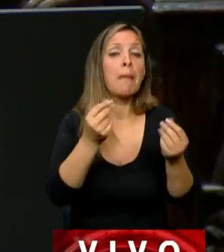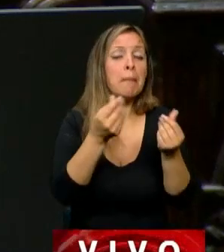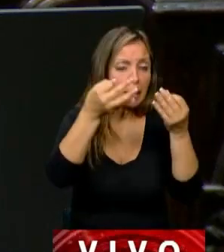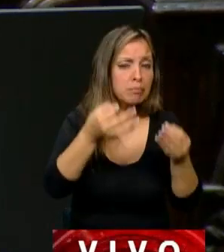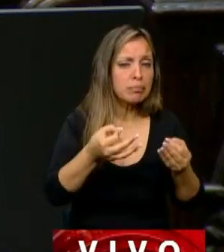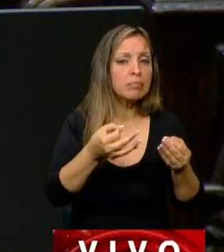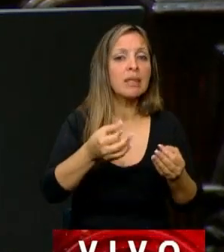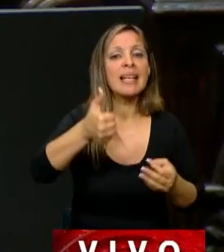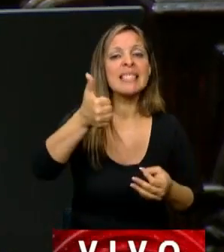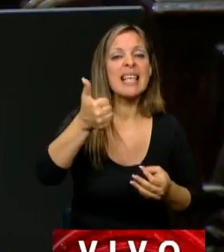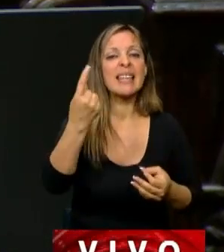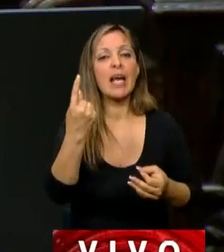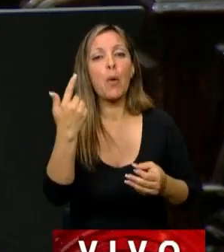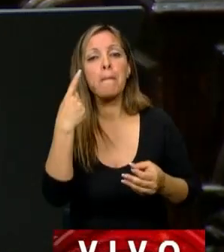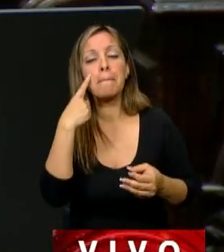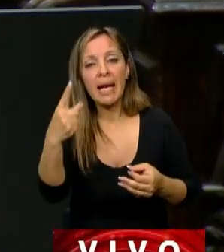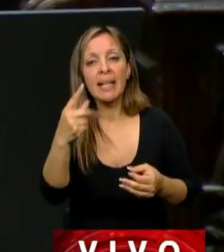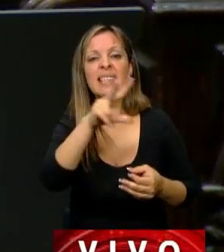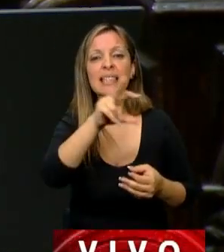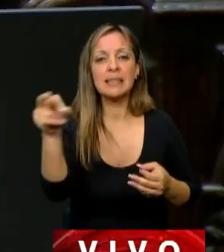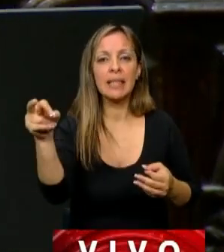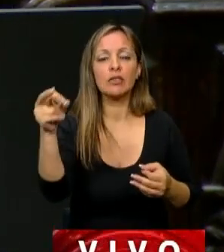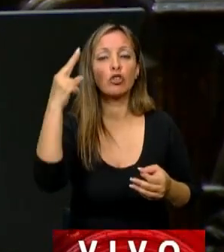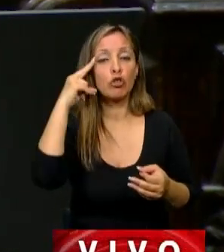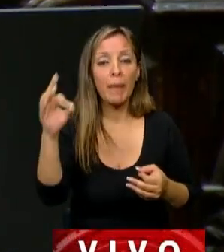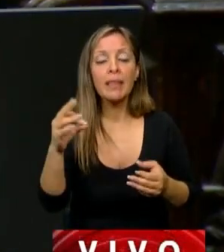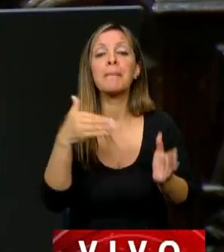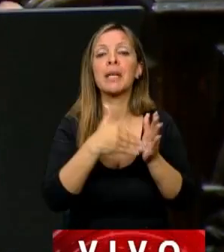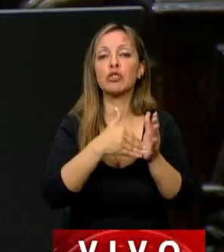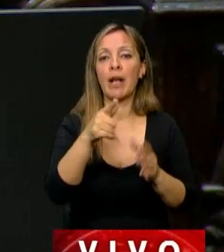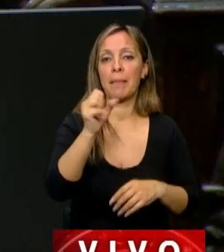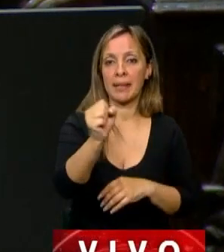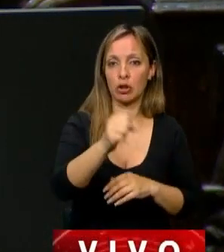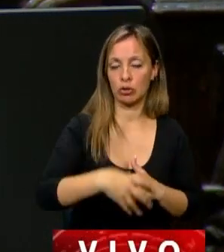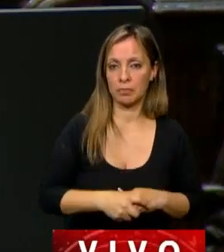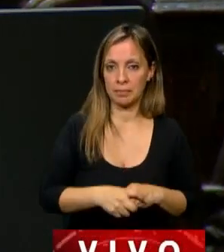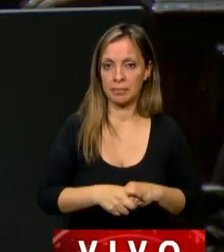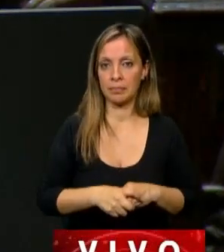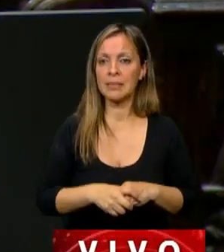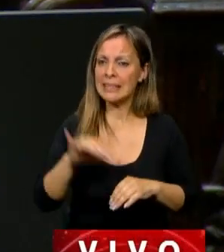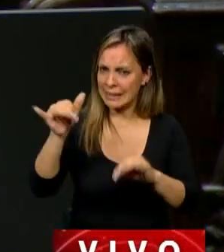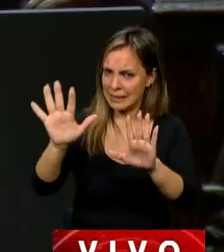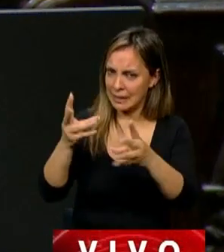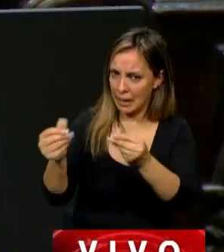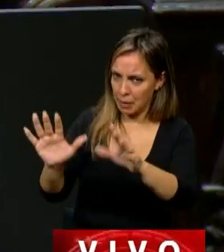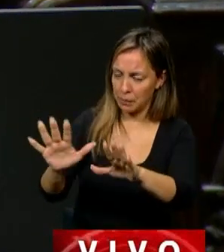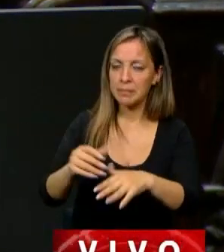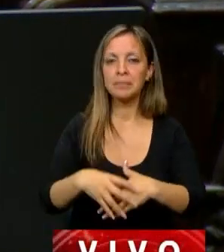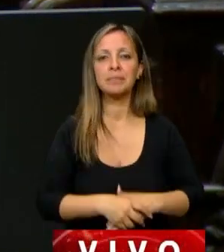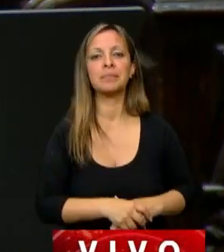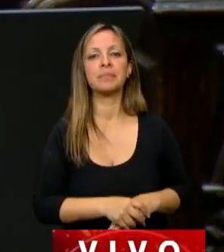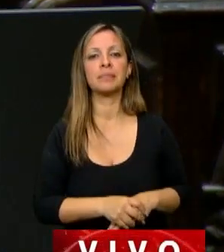asciende a 61.390 millones de pesos para el conjunto de las provincias. Sí, presidente, ya termino.